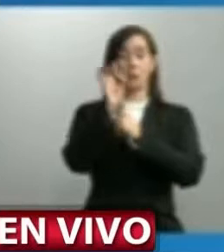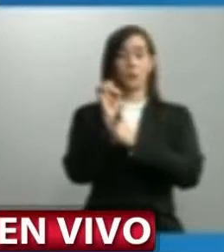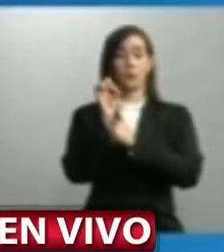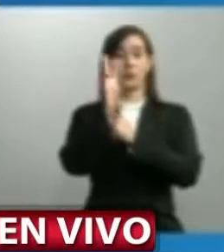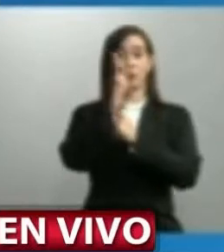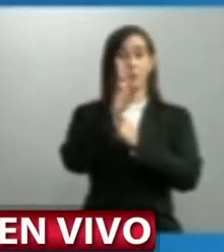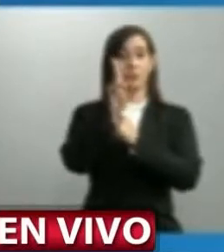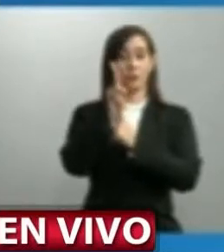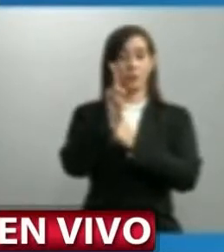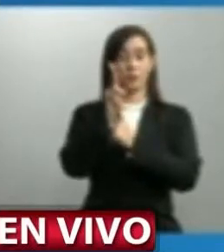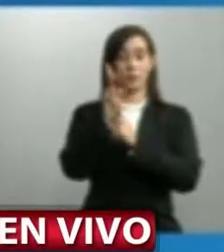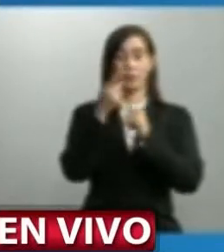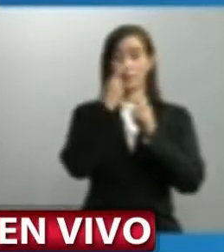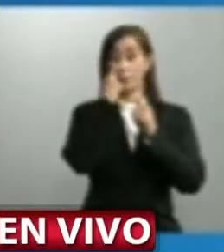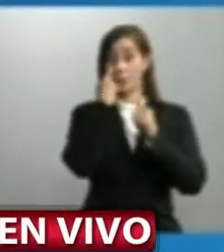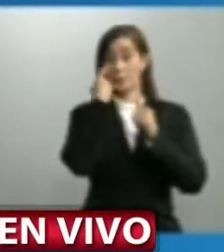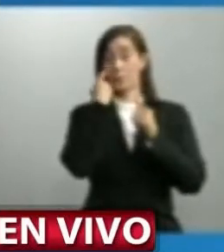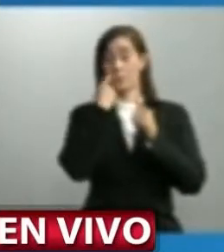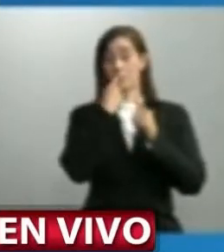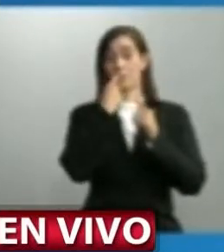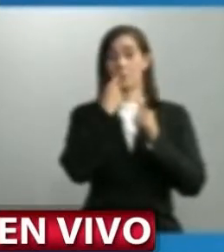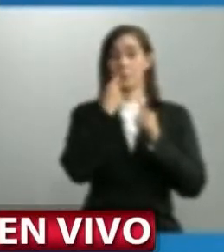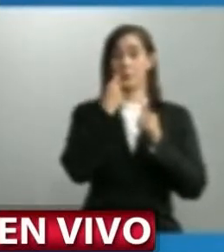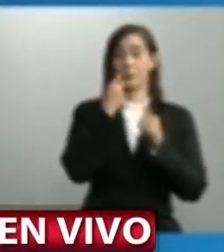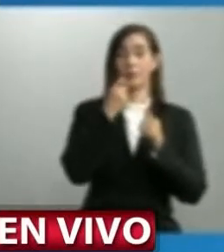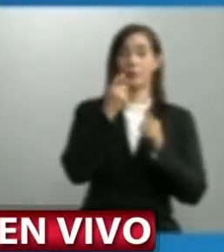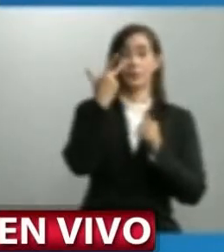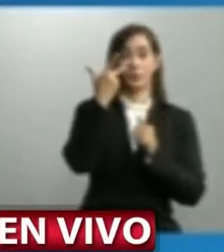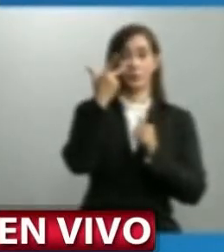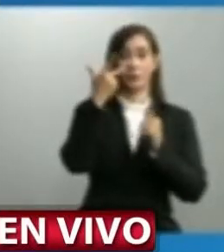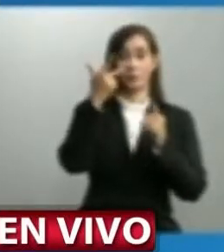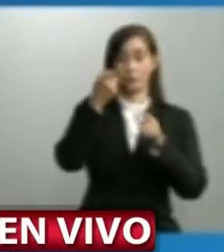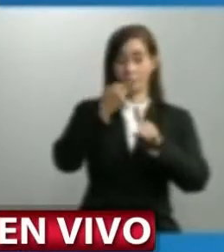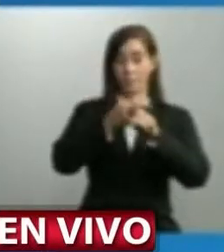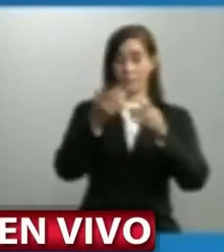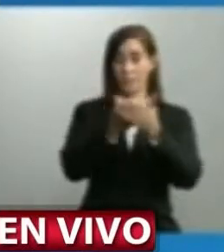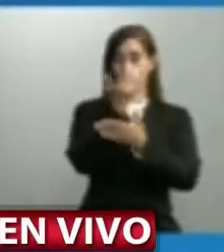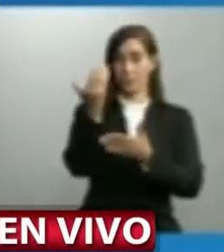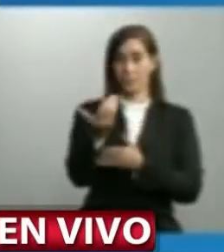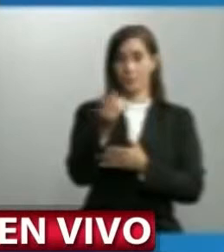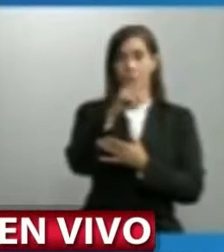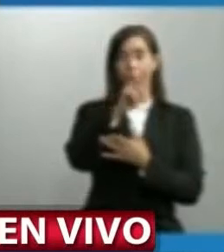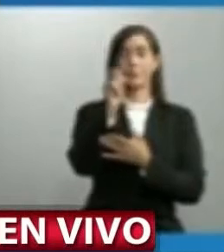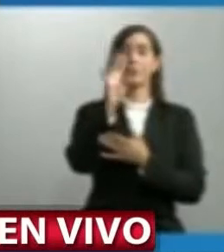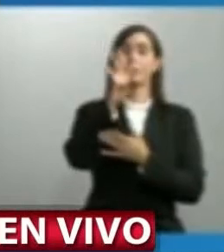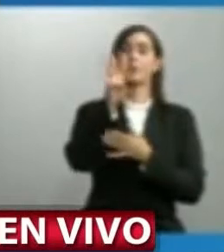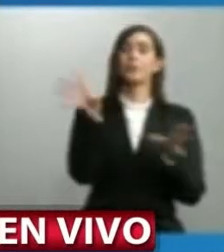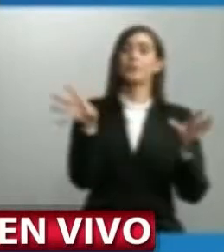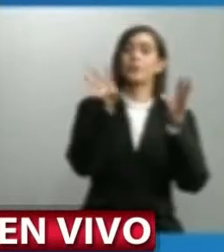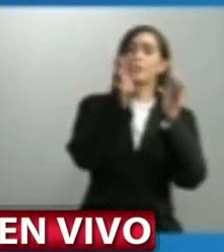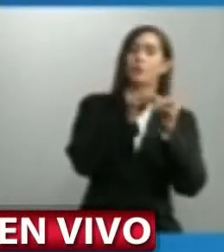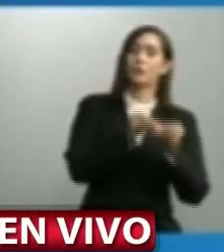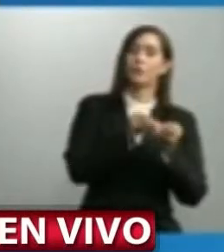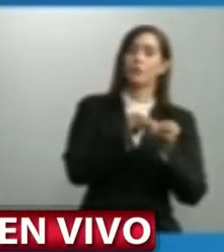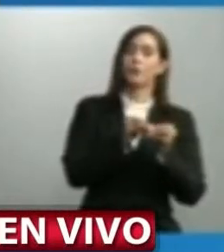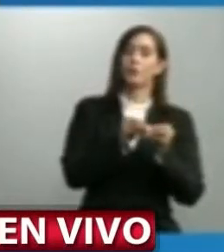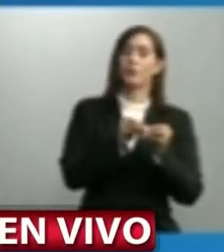862 muestras procesadas, 3 casos nuevos, 104